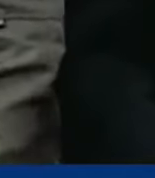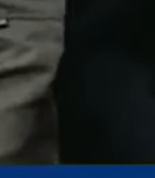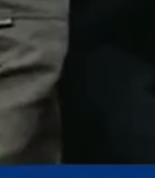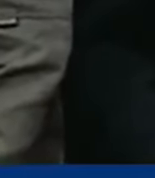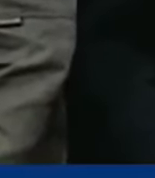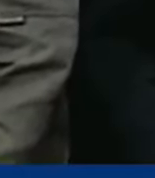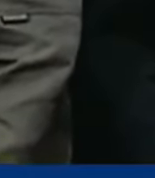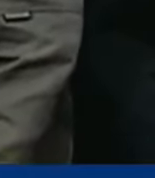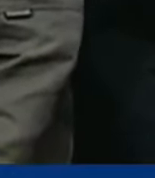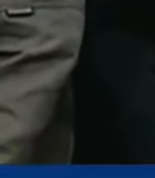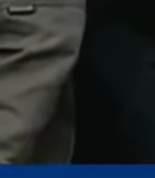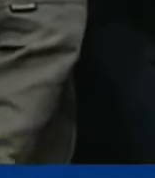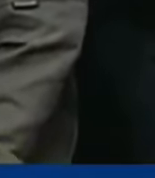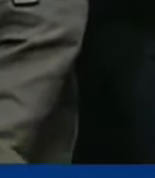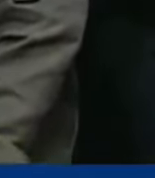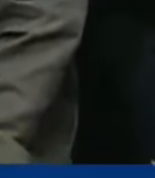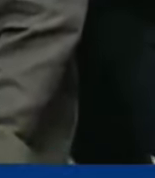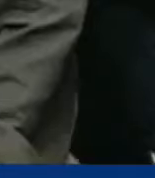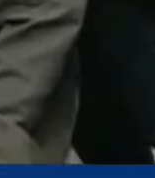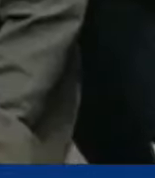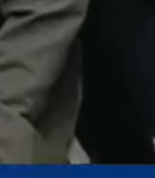Fernando.